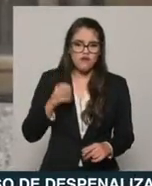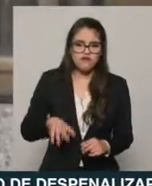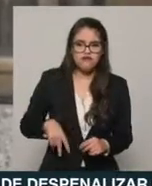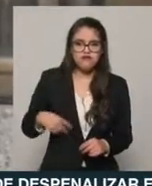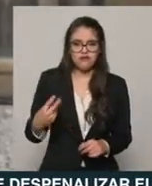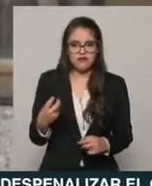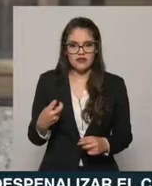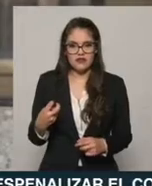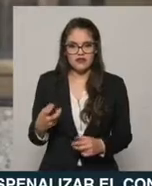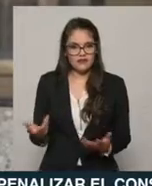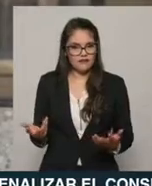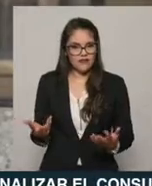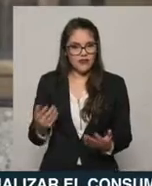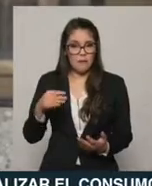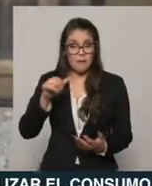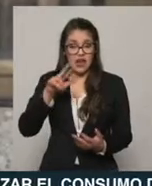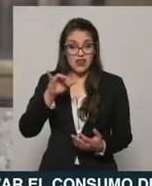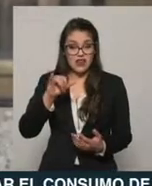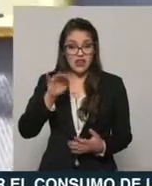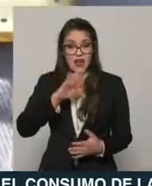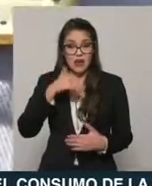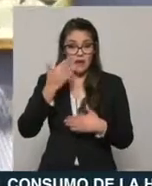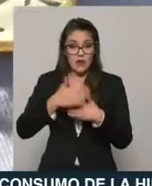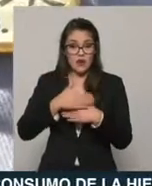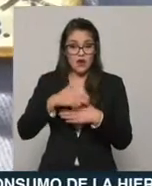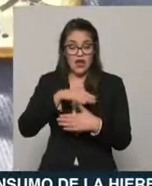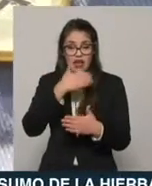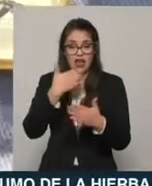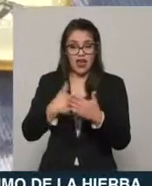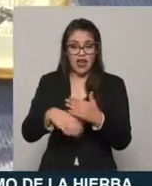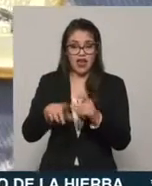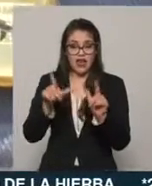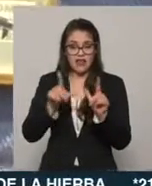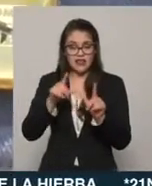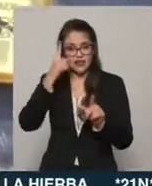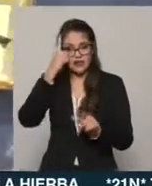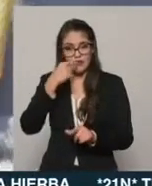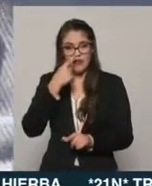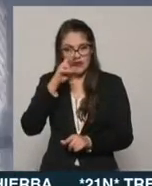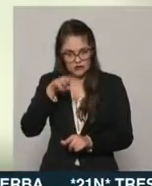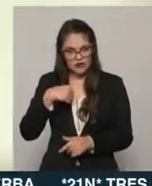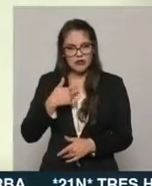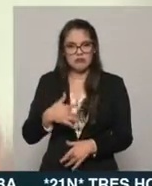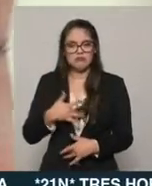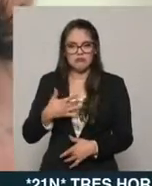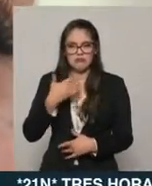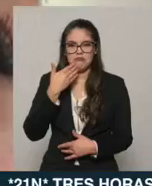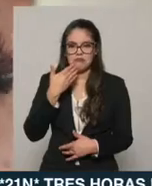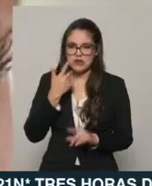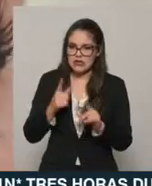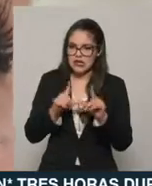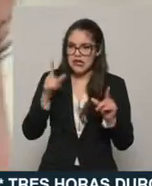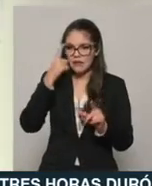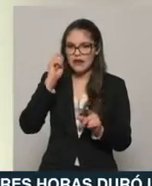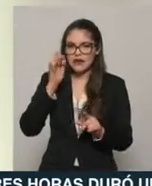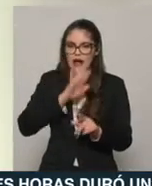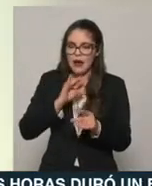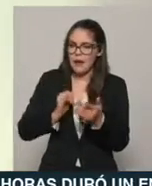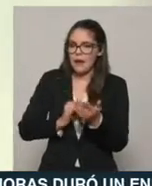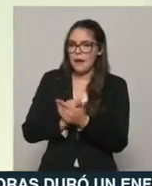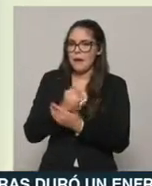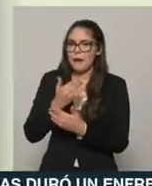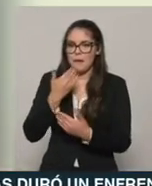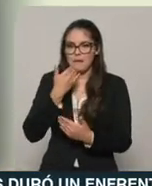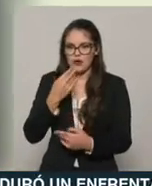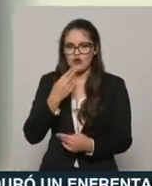María concluye en una semana su carrera policial. Explica que sí se siente preparada para aplicar el uso